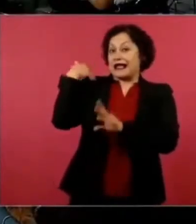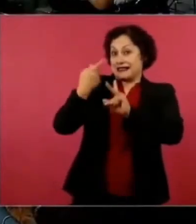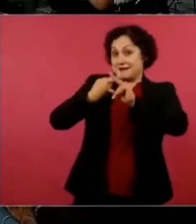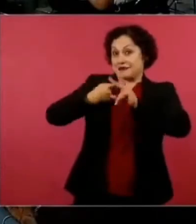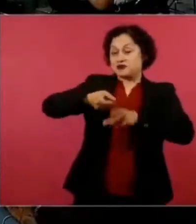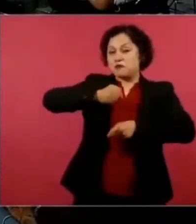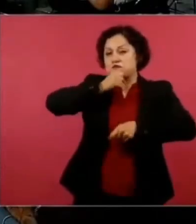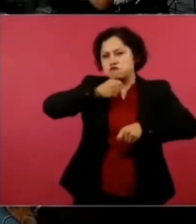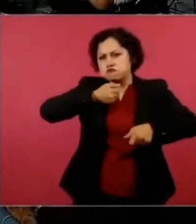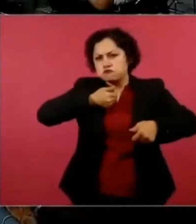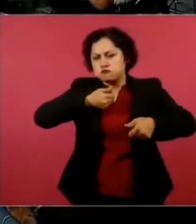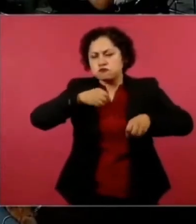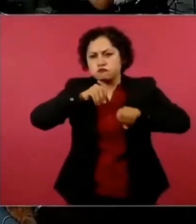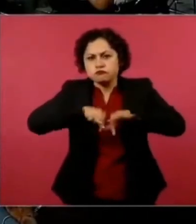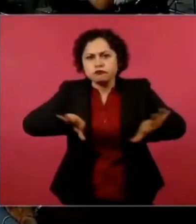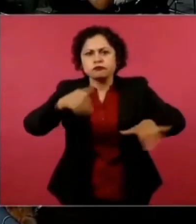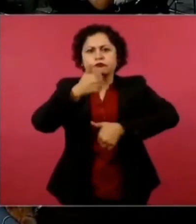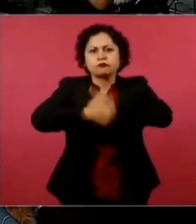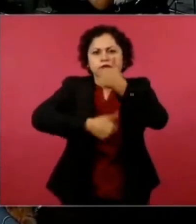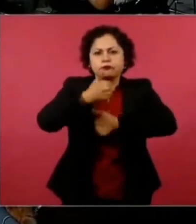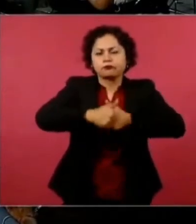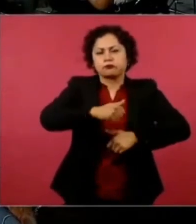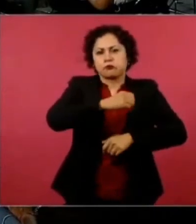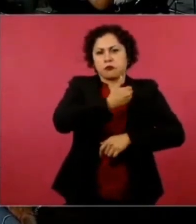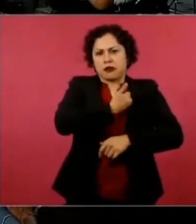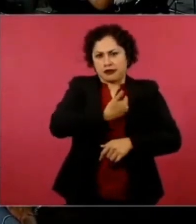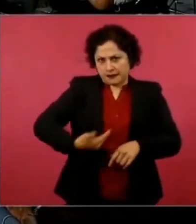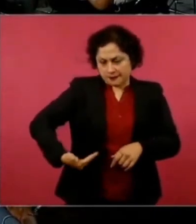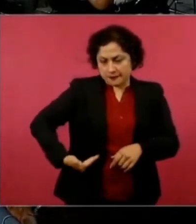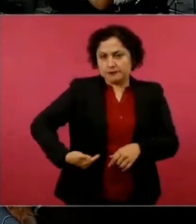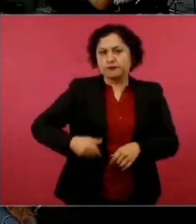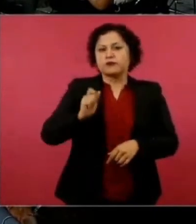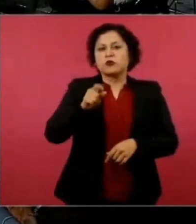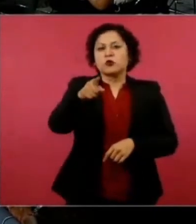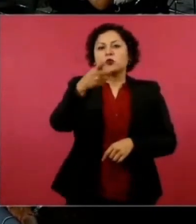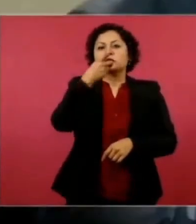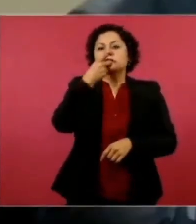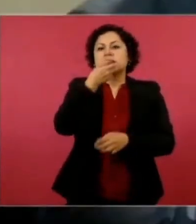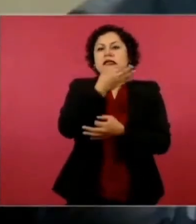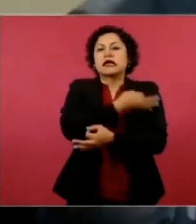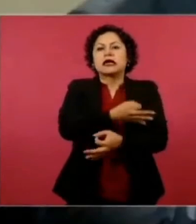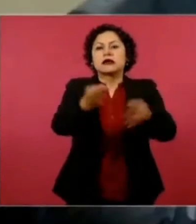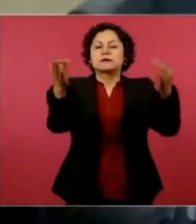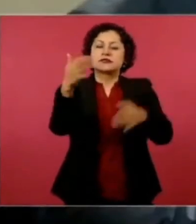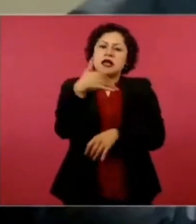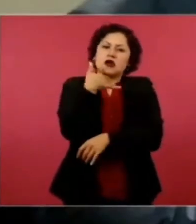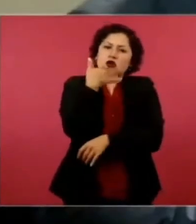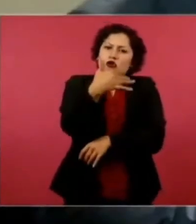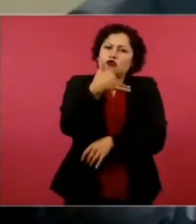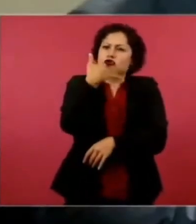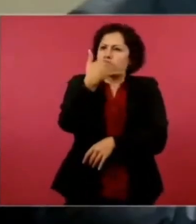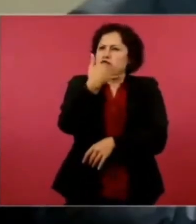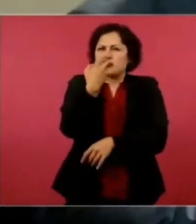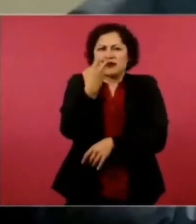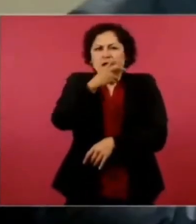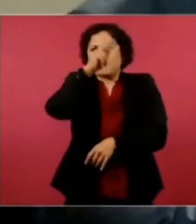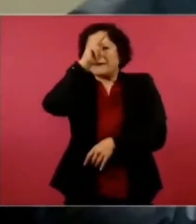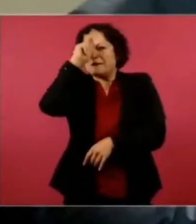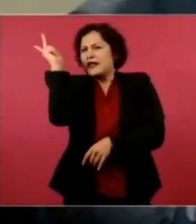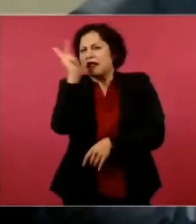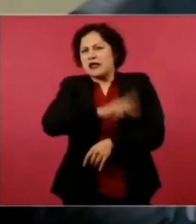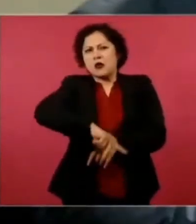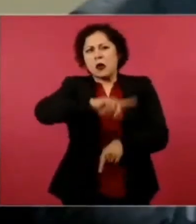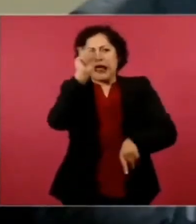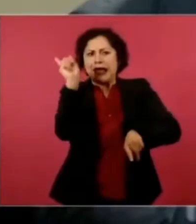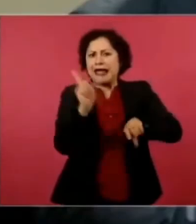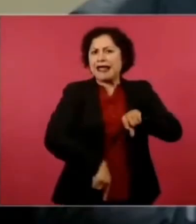los principales sangrías económicas era la corrupción, y que precisamente con el combate a la corrupción era como si iba a